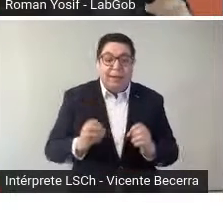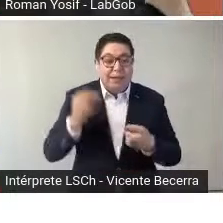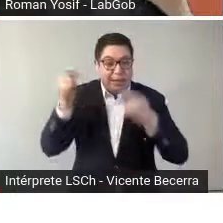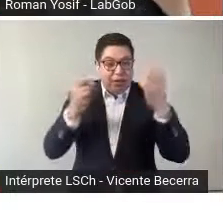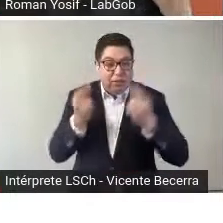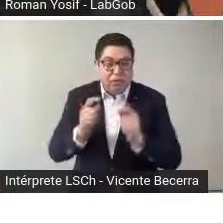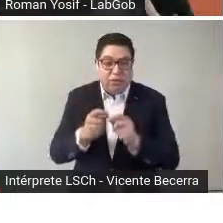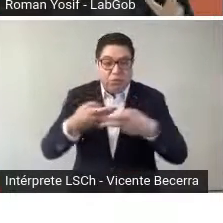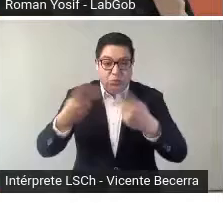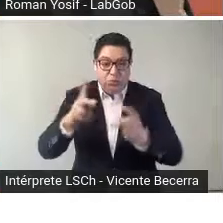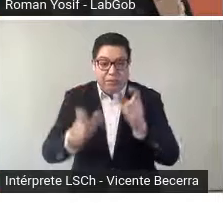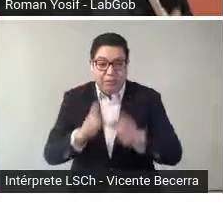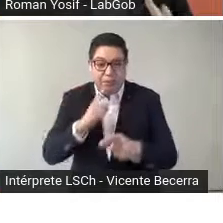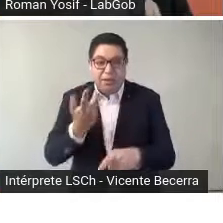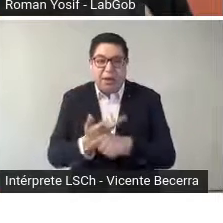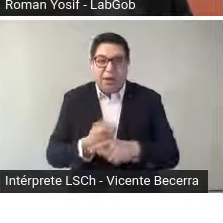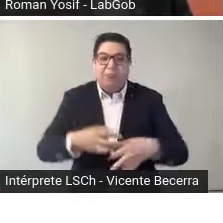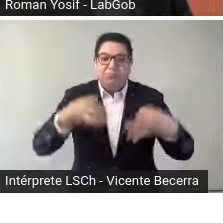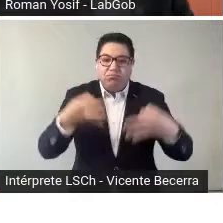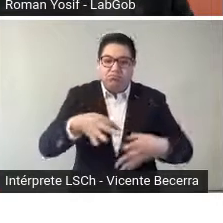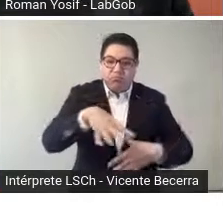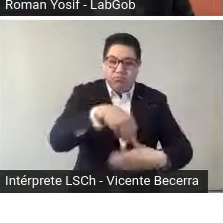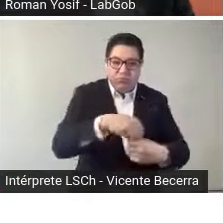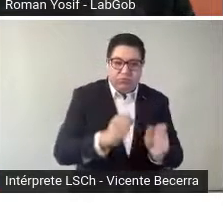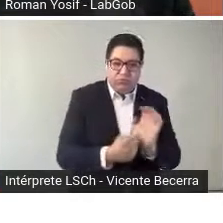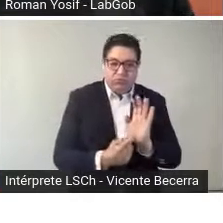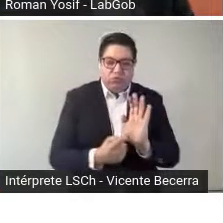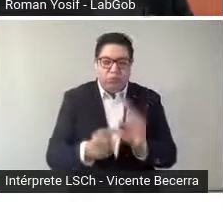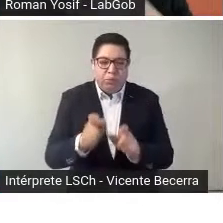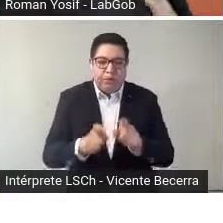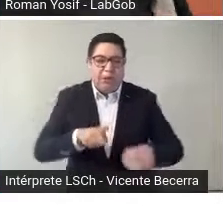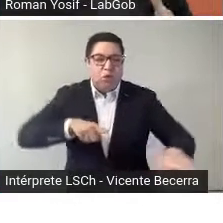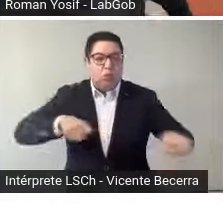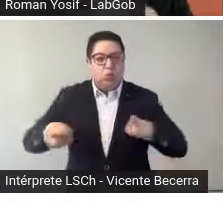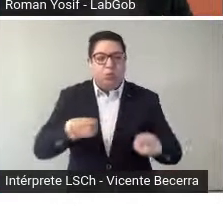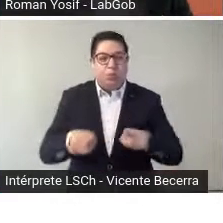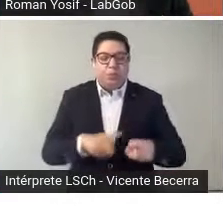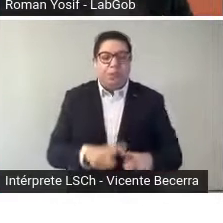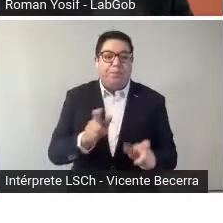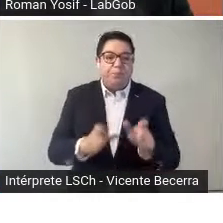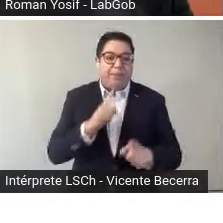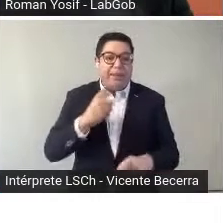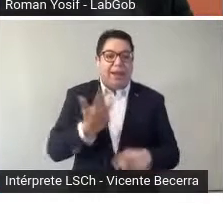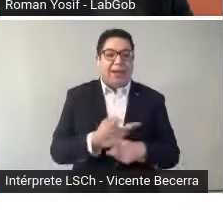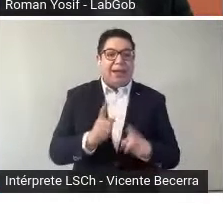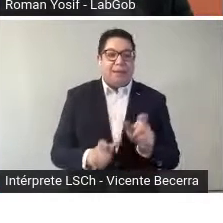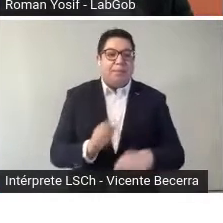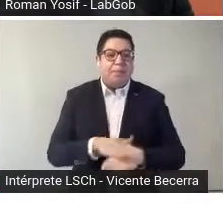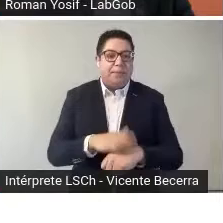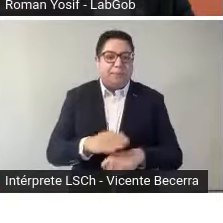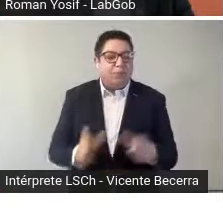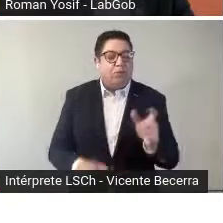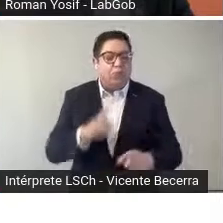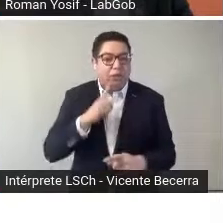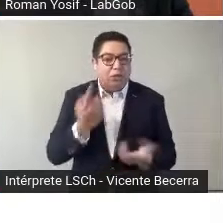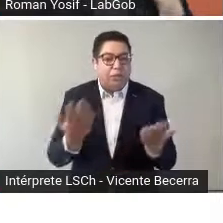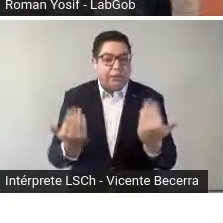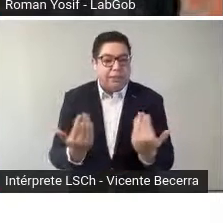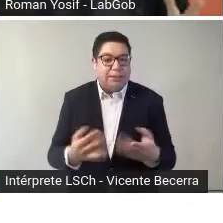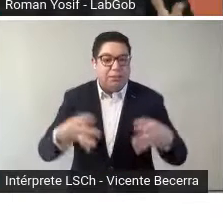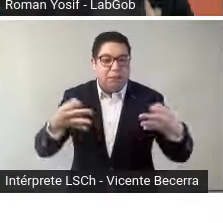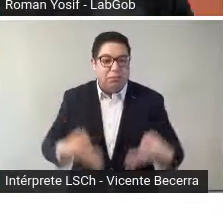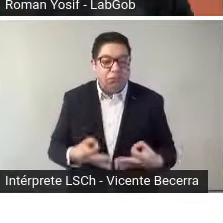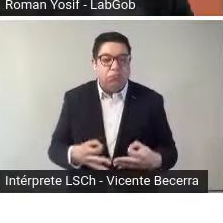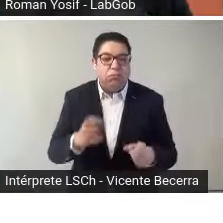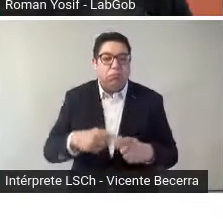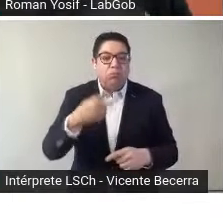meta en el centro de la estrategia de la gestión pública, en el centro de la estrategia de la implementación de